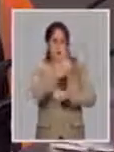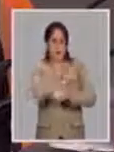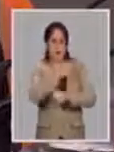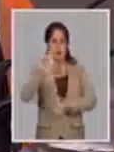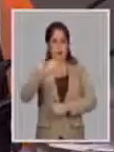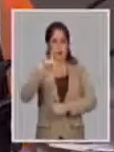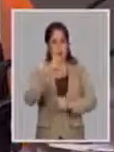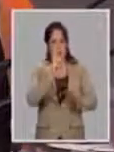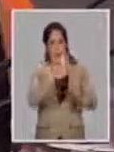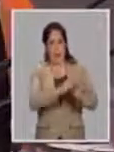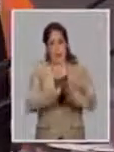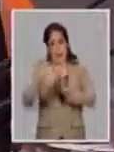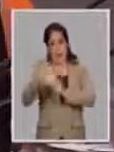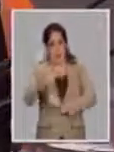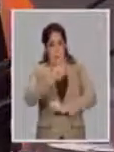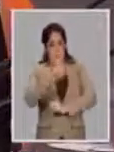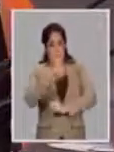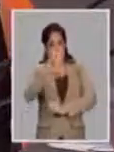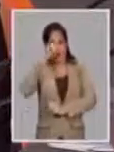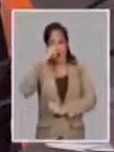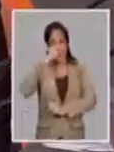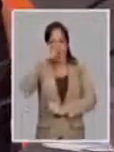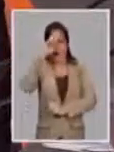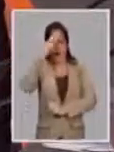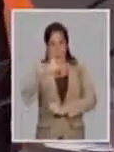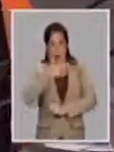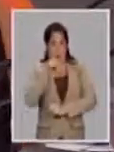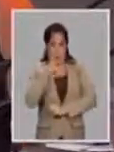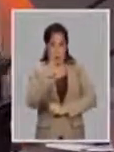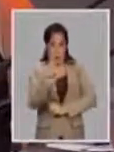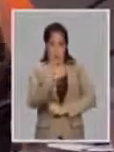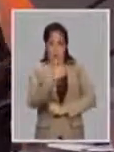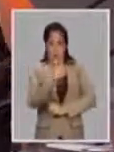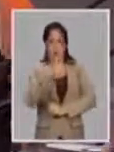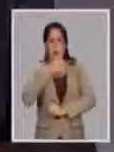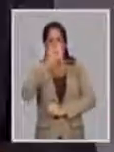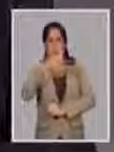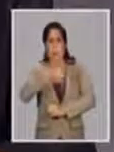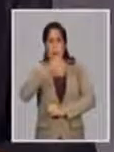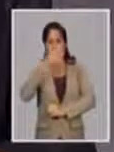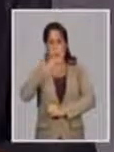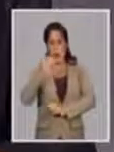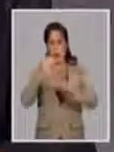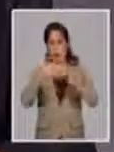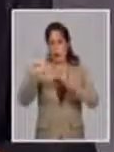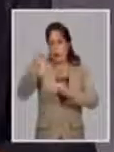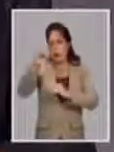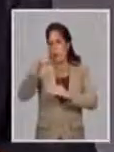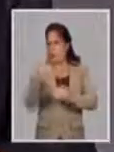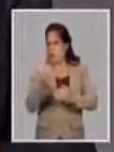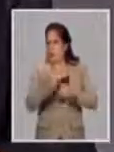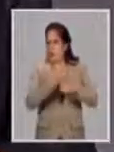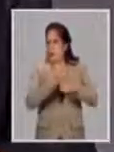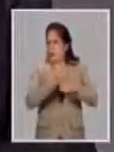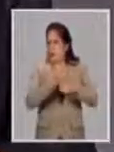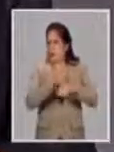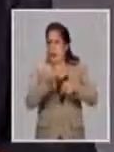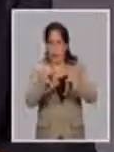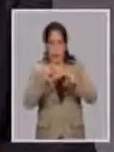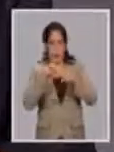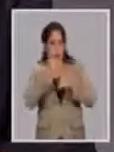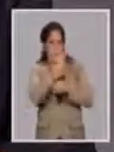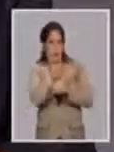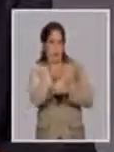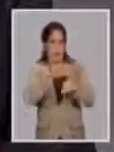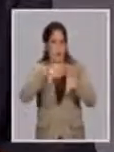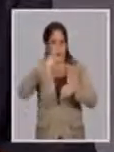inicio del ensayo fase 3 de Soberana sobre 2. Me gustaría entonces preguntarle al doctor Rolando qué significado tiene esta